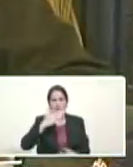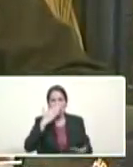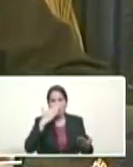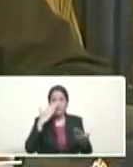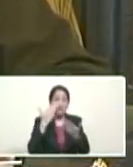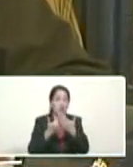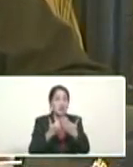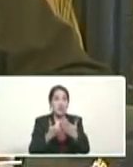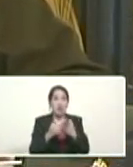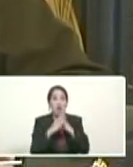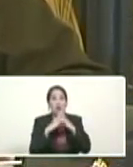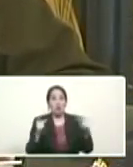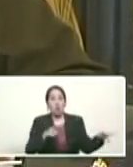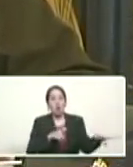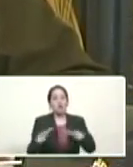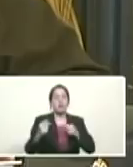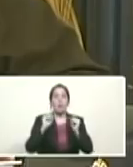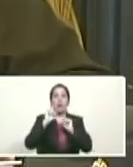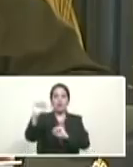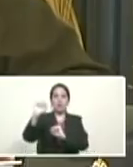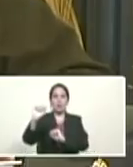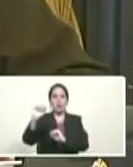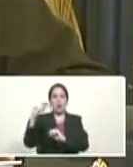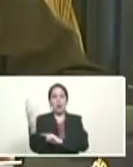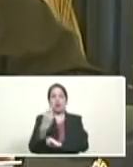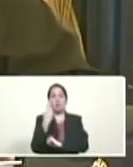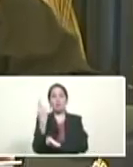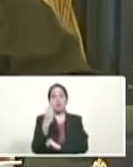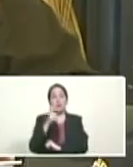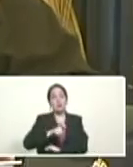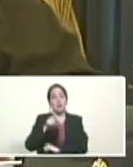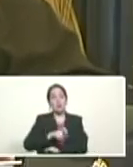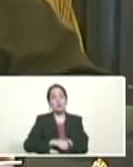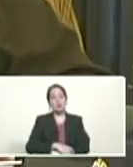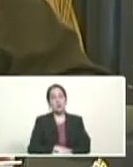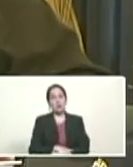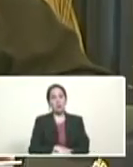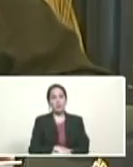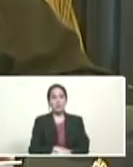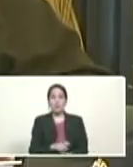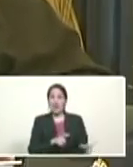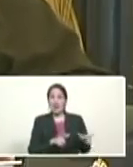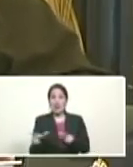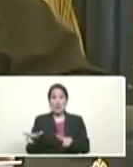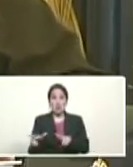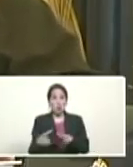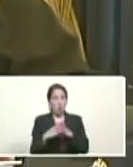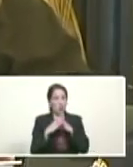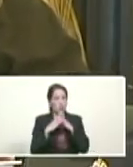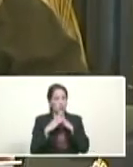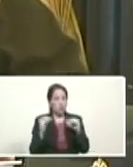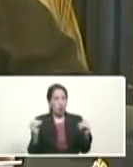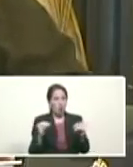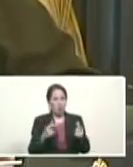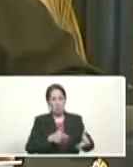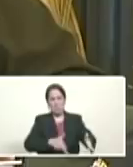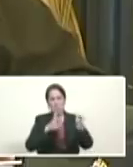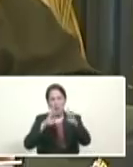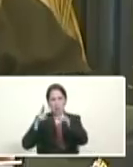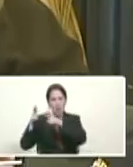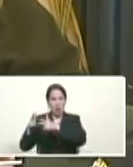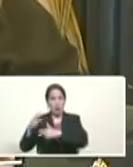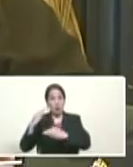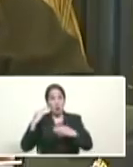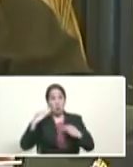de su puesto de comando listos para defender la república si hacía falta listos con todo el sistema de armas con